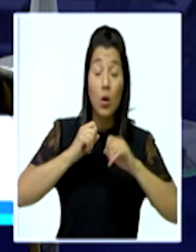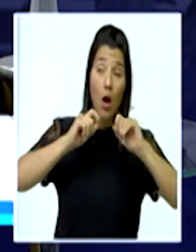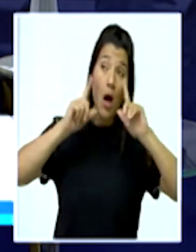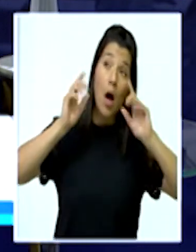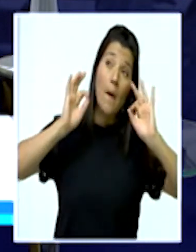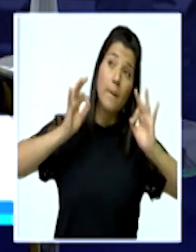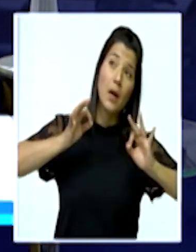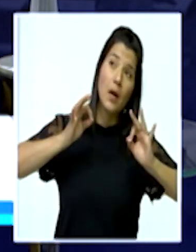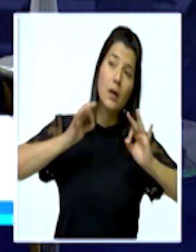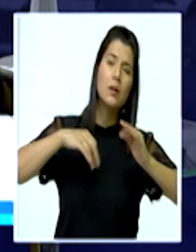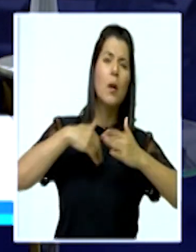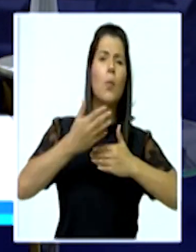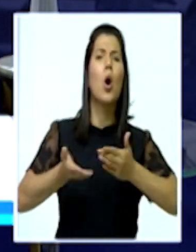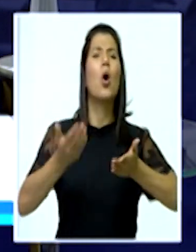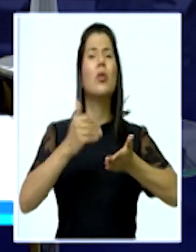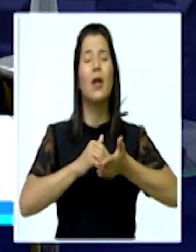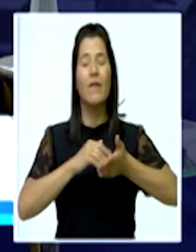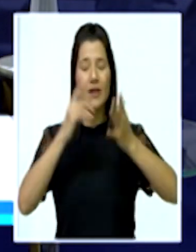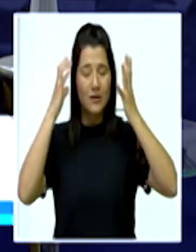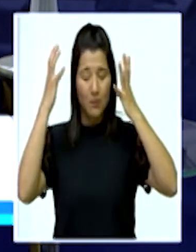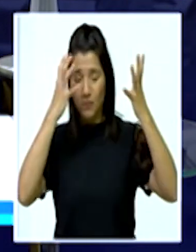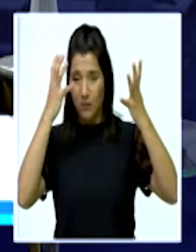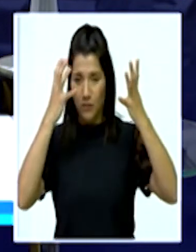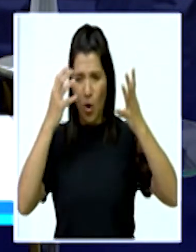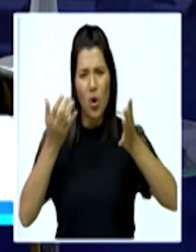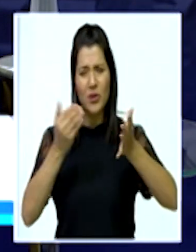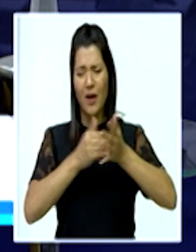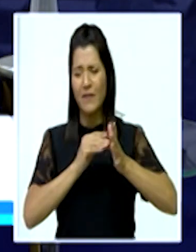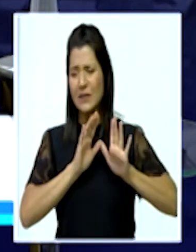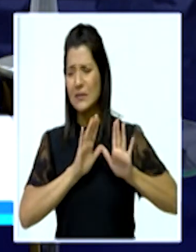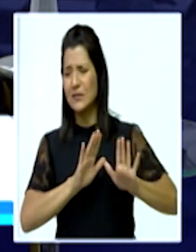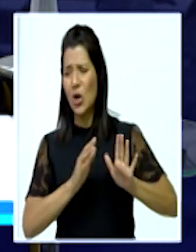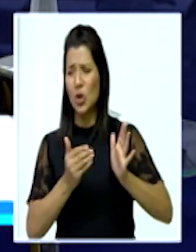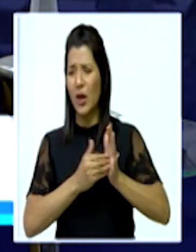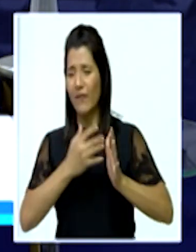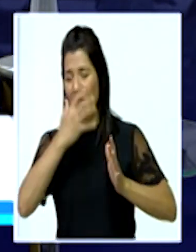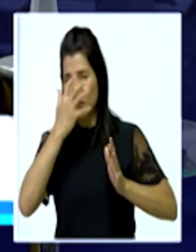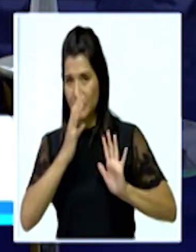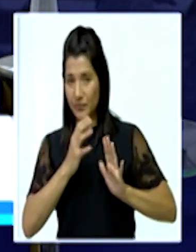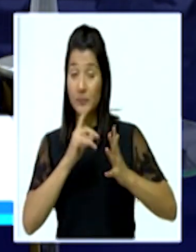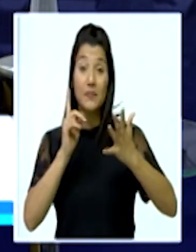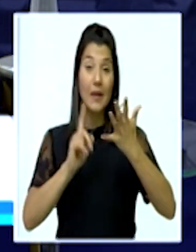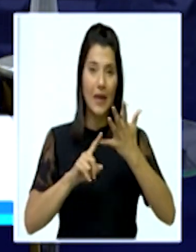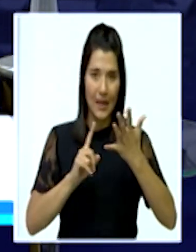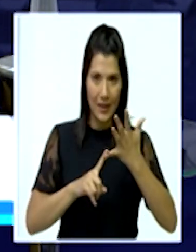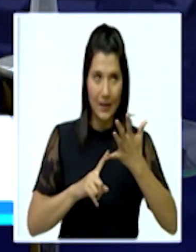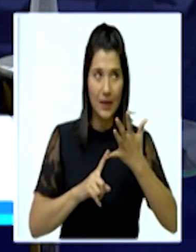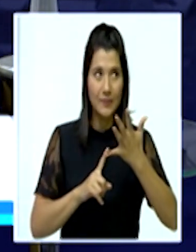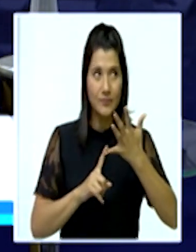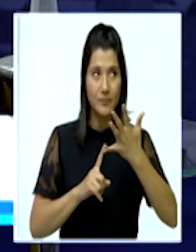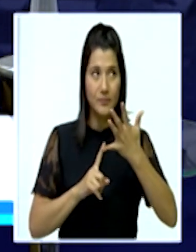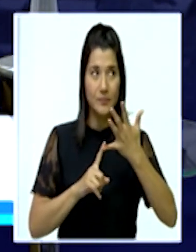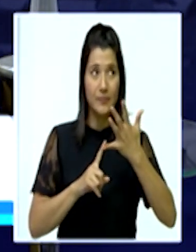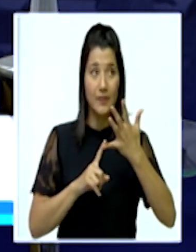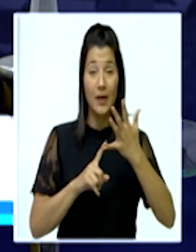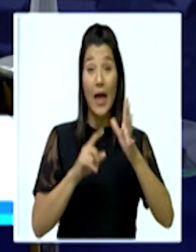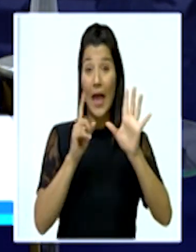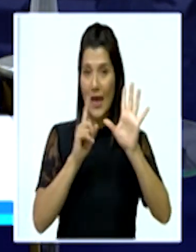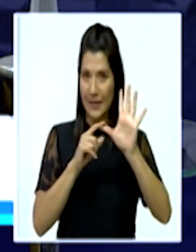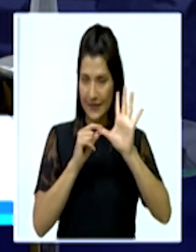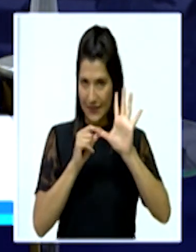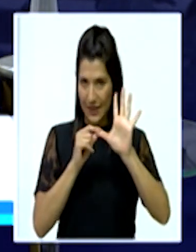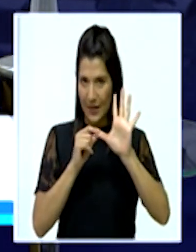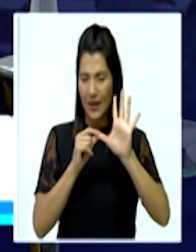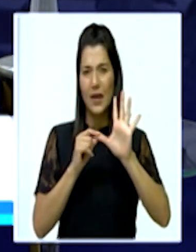a negar o me volví a choquear o me volví a enojar. Bueno, y la quinta etapa, por eso pongo así la mano, que es esta,